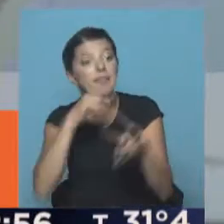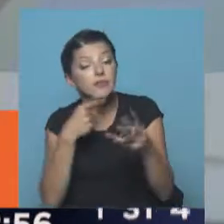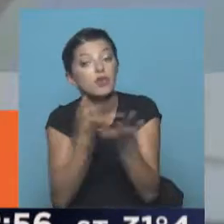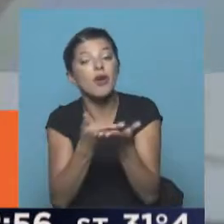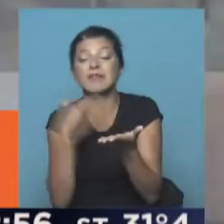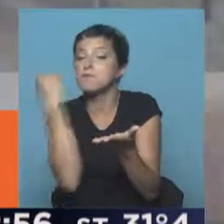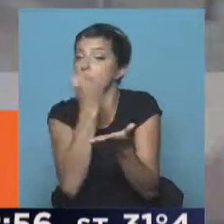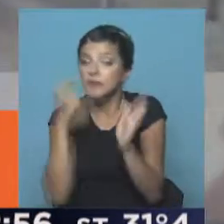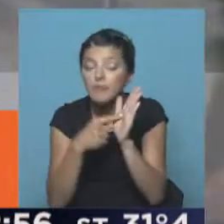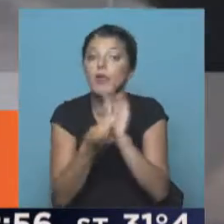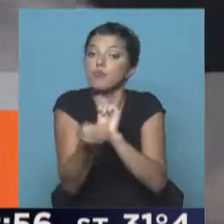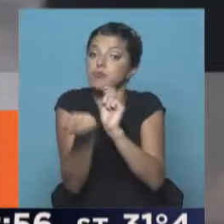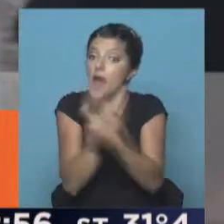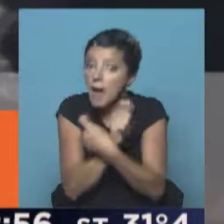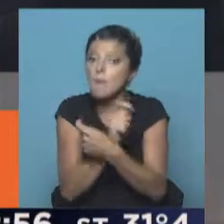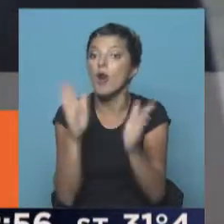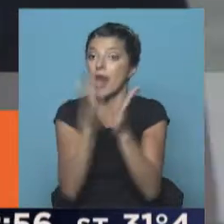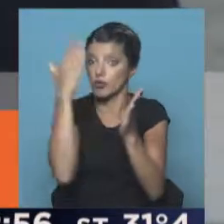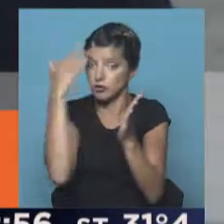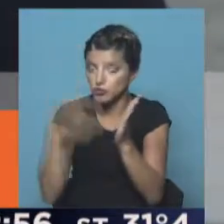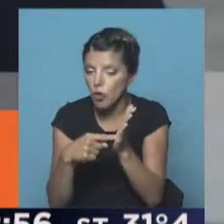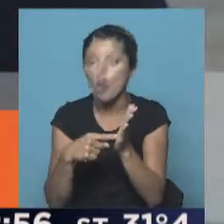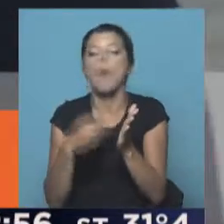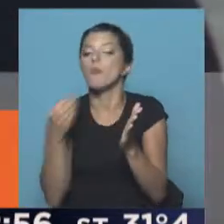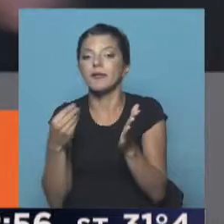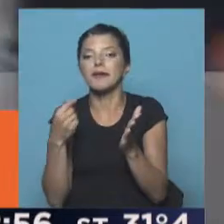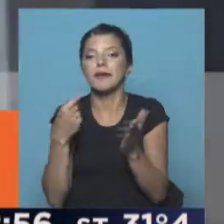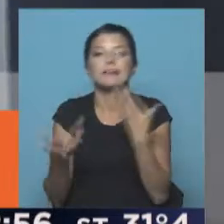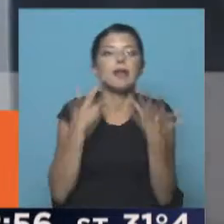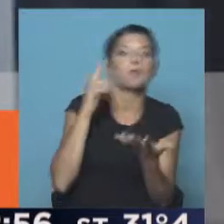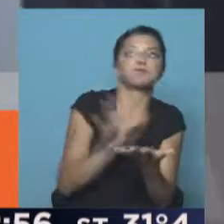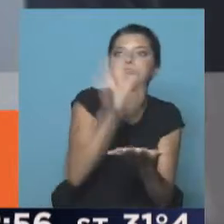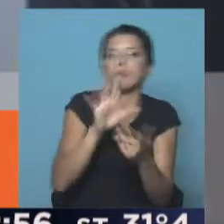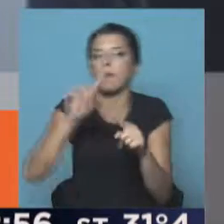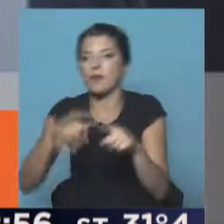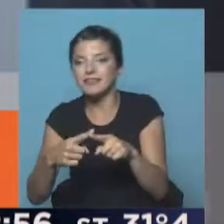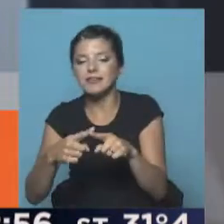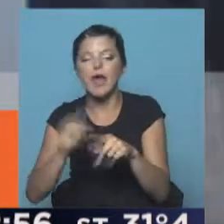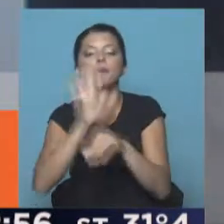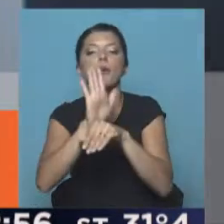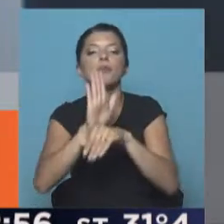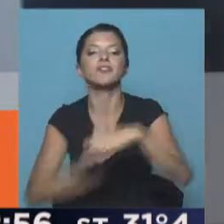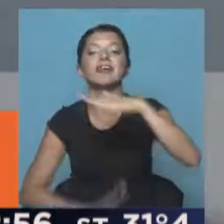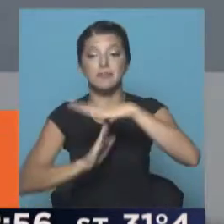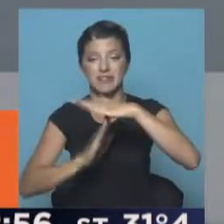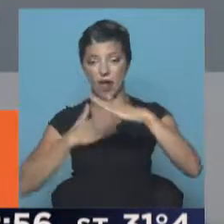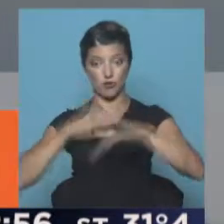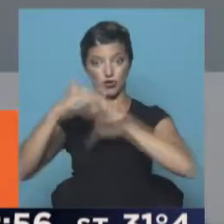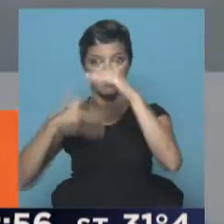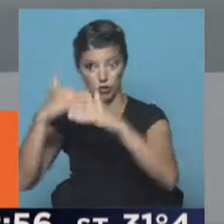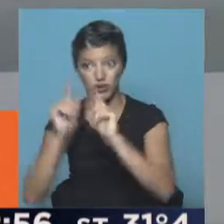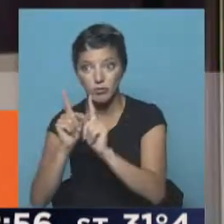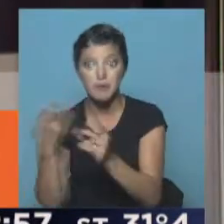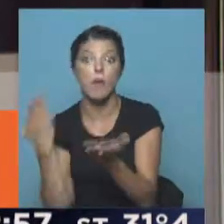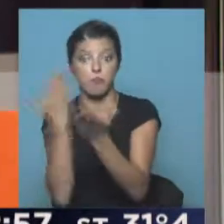necesaria e indispensable una reforma constitucional porque la incertidumbre política le ponía límites al desarrollo económico, cosa